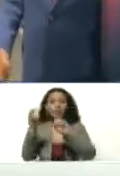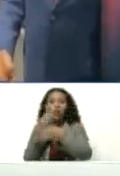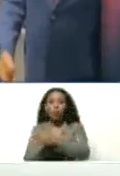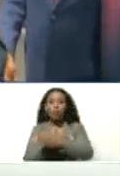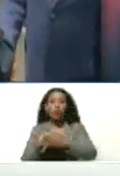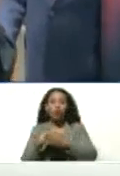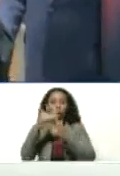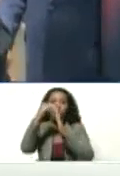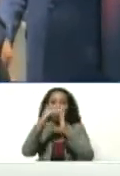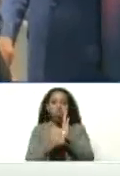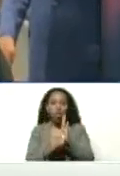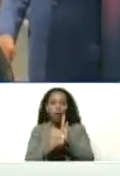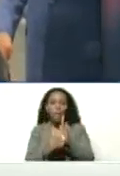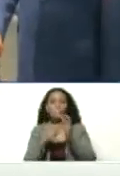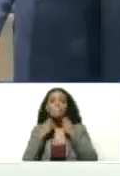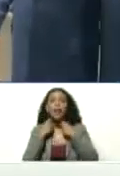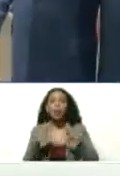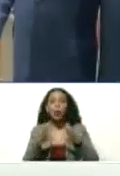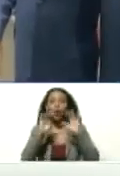millones. Perdimos el